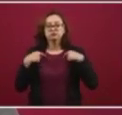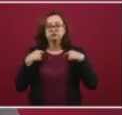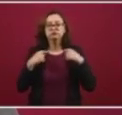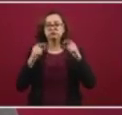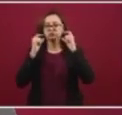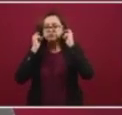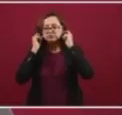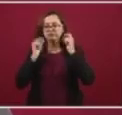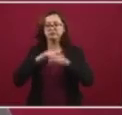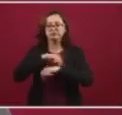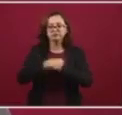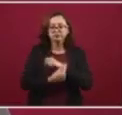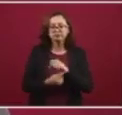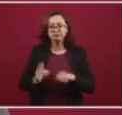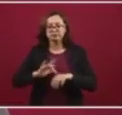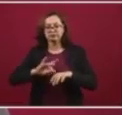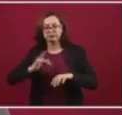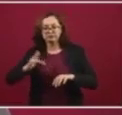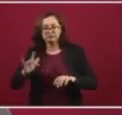Son